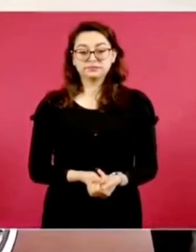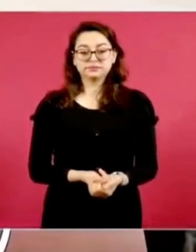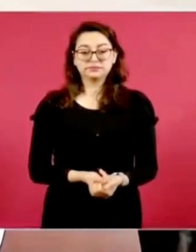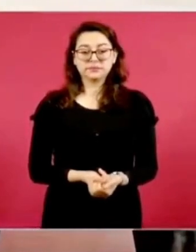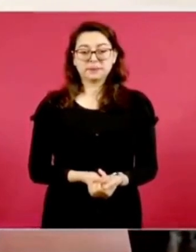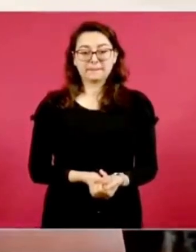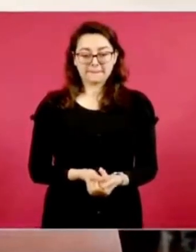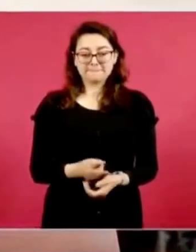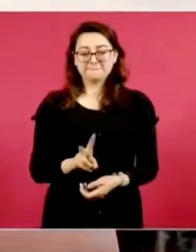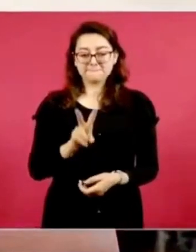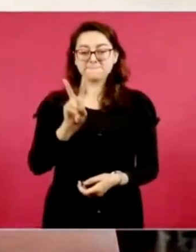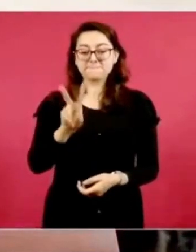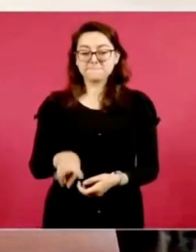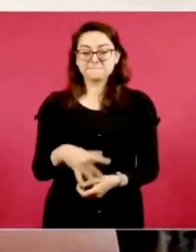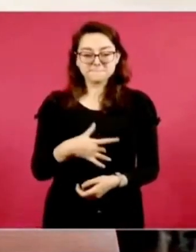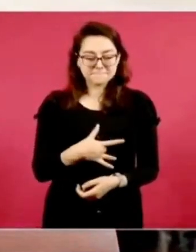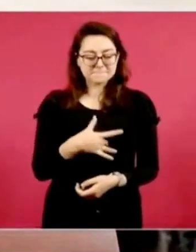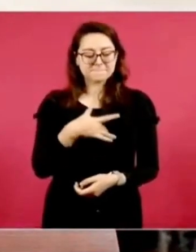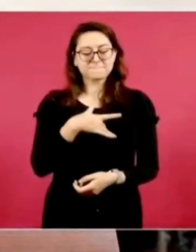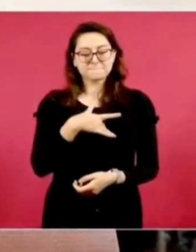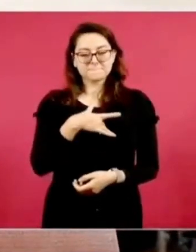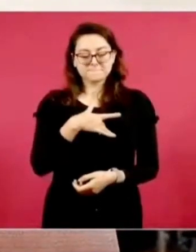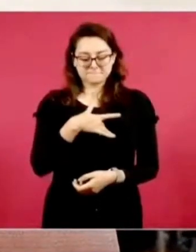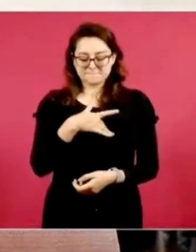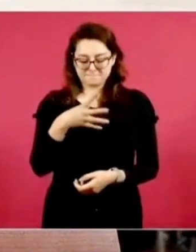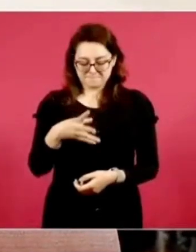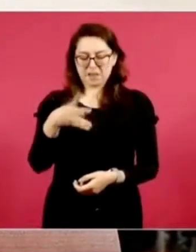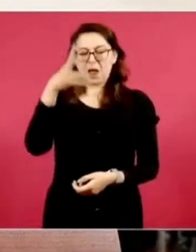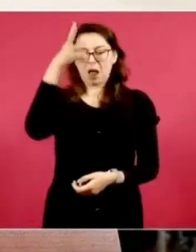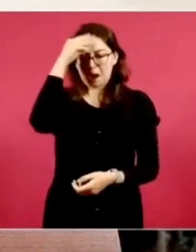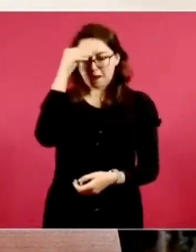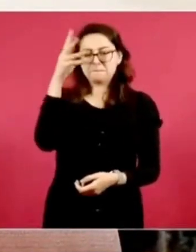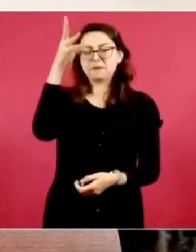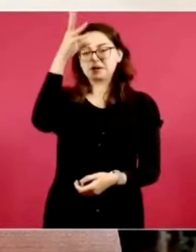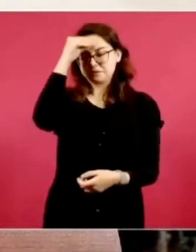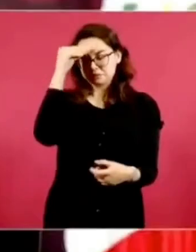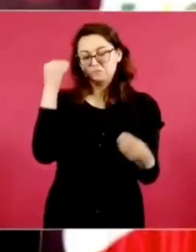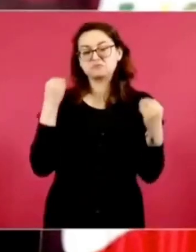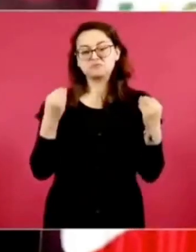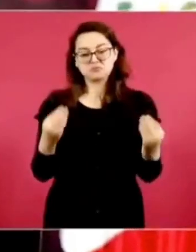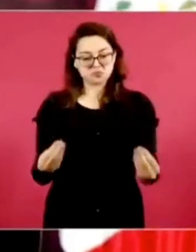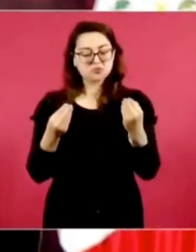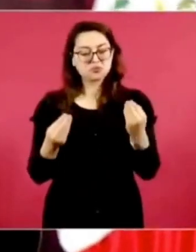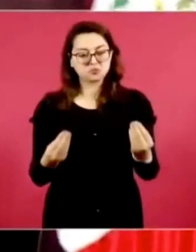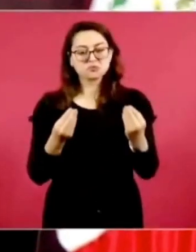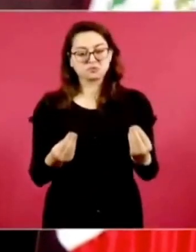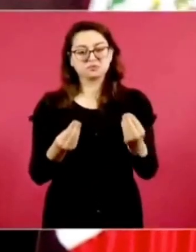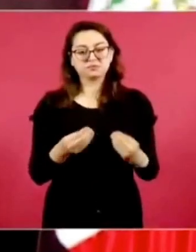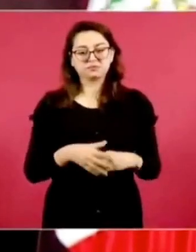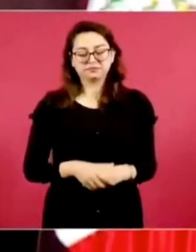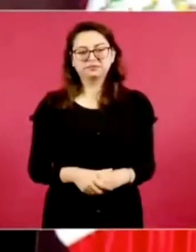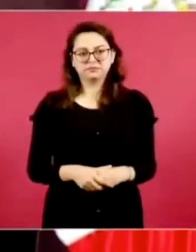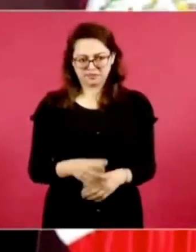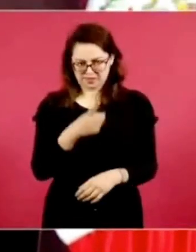aleccionador. Por eso lo trato. No hay que